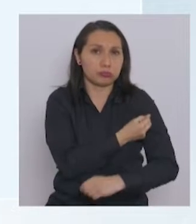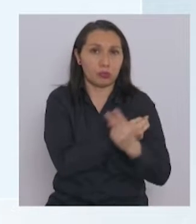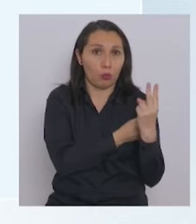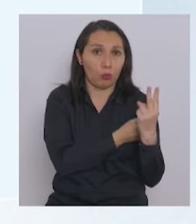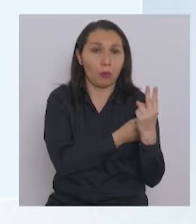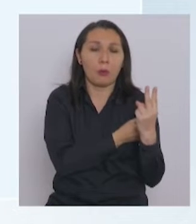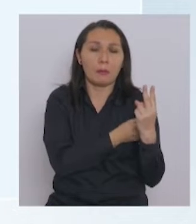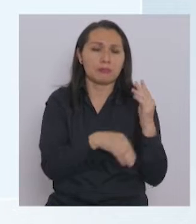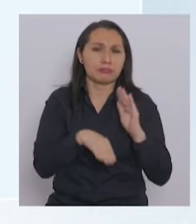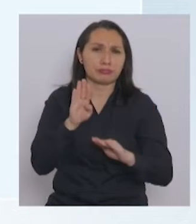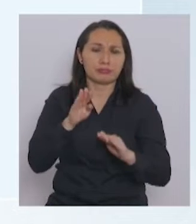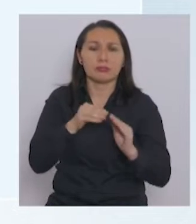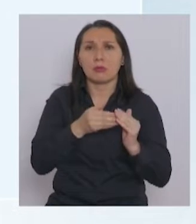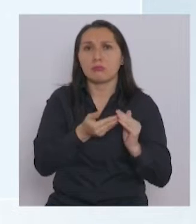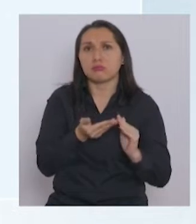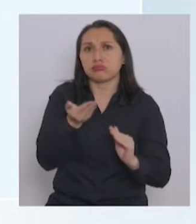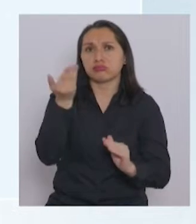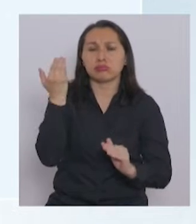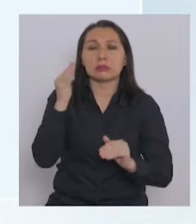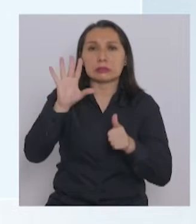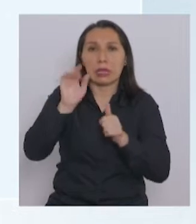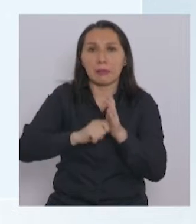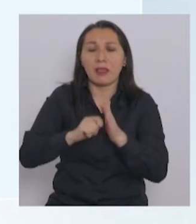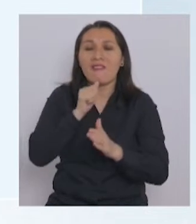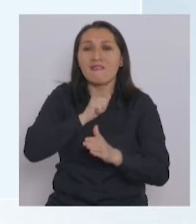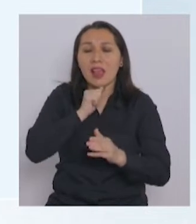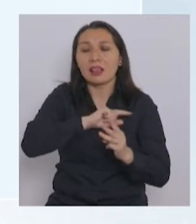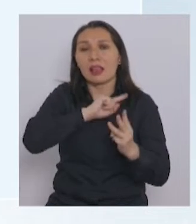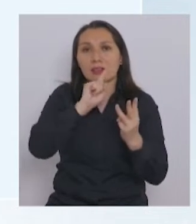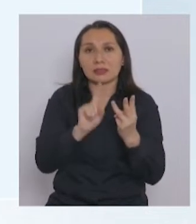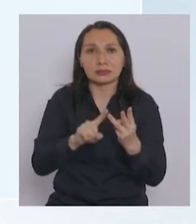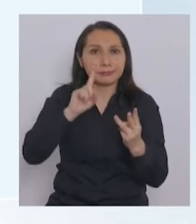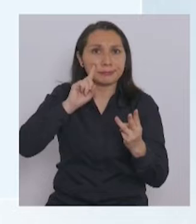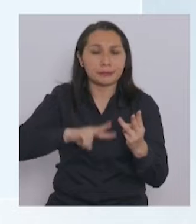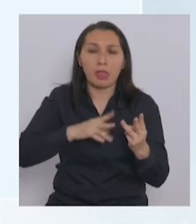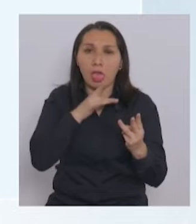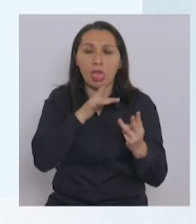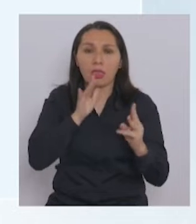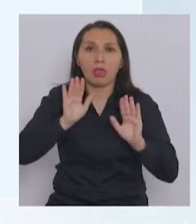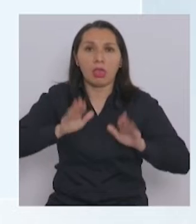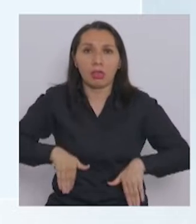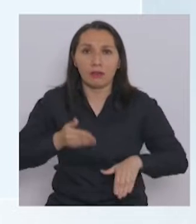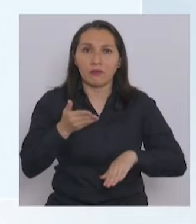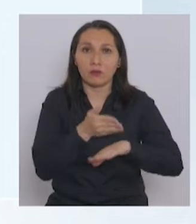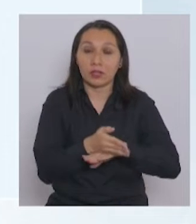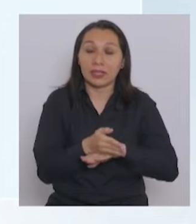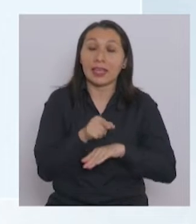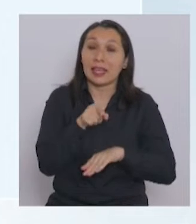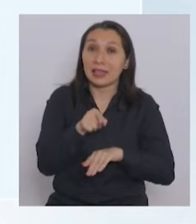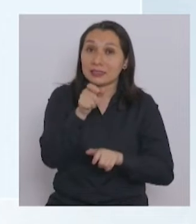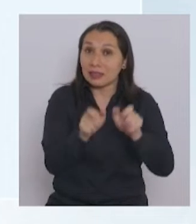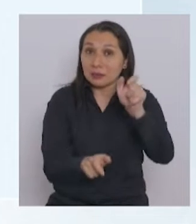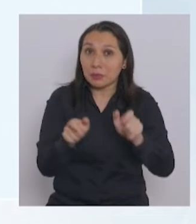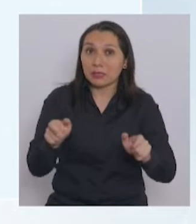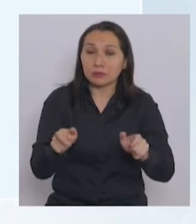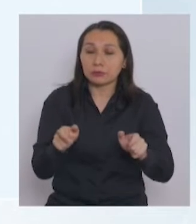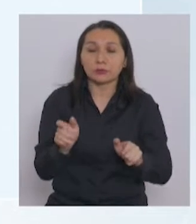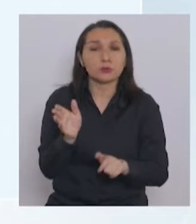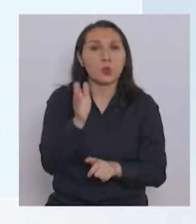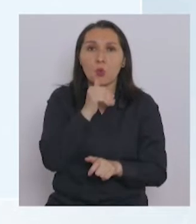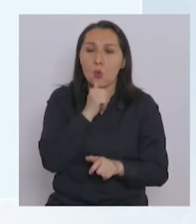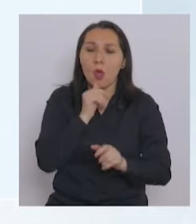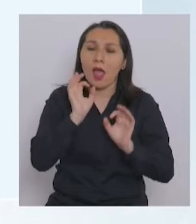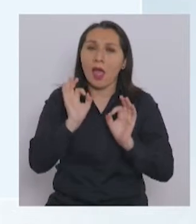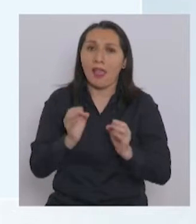de 6 meses y aún no concurren a recibir su dosis de refuerzo. Quiero recordar que estas personas no están